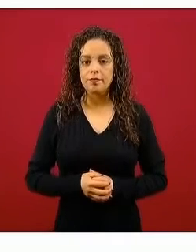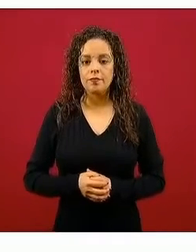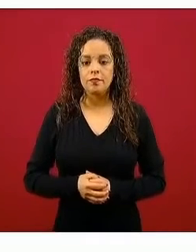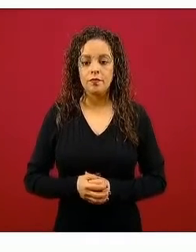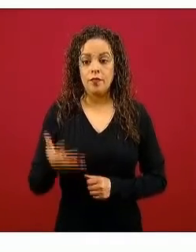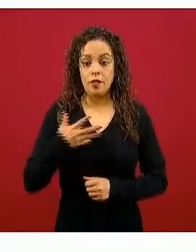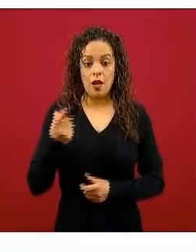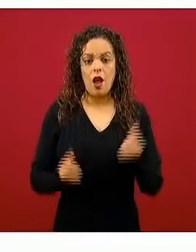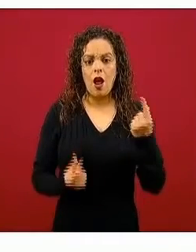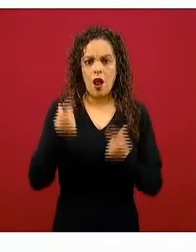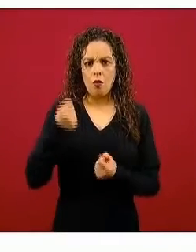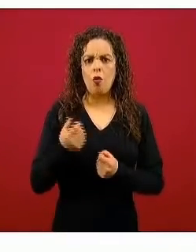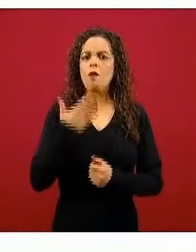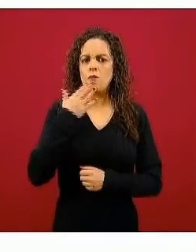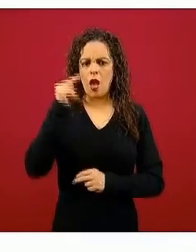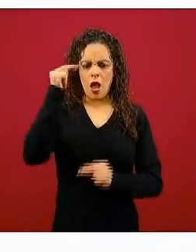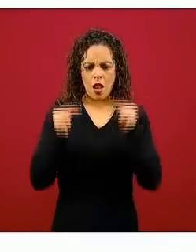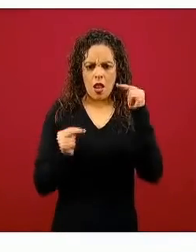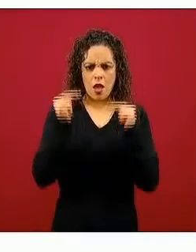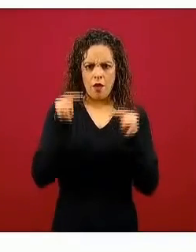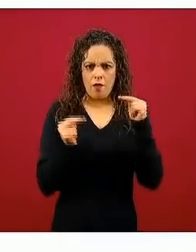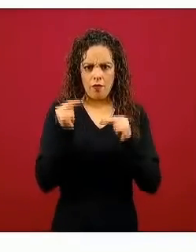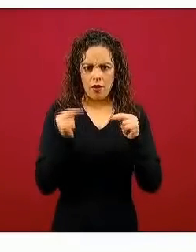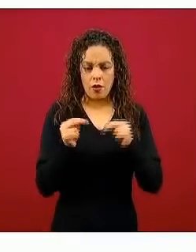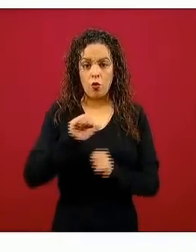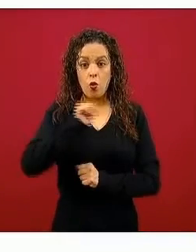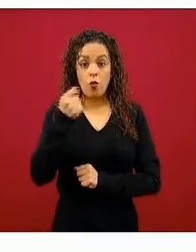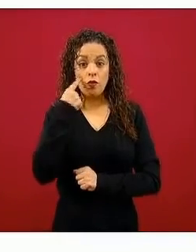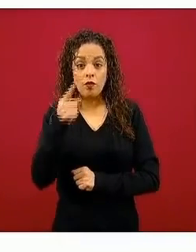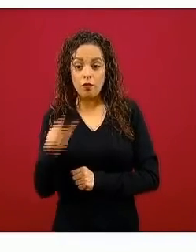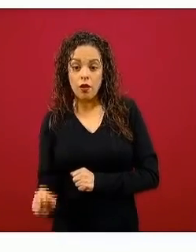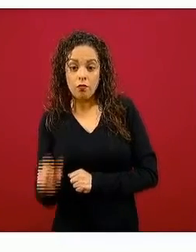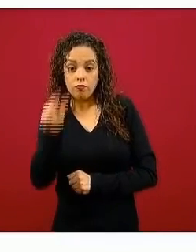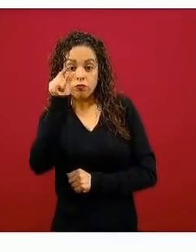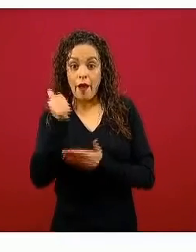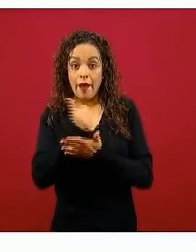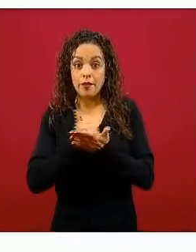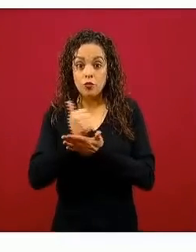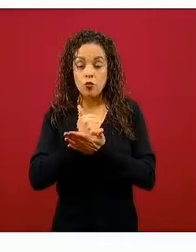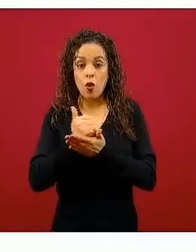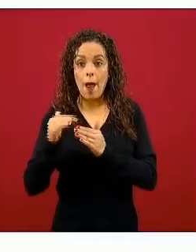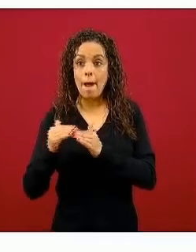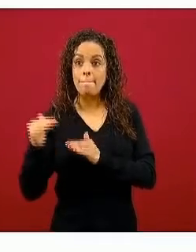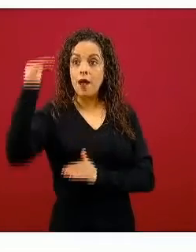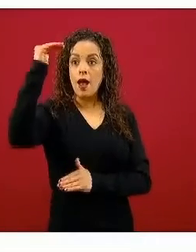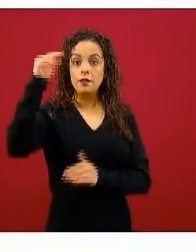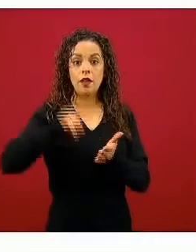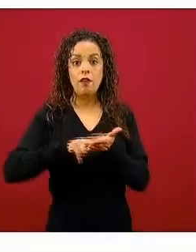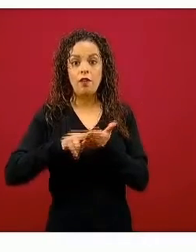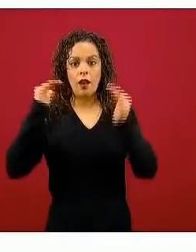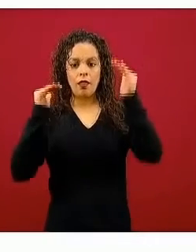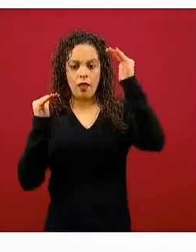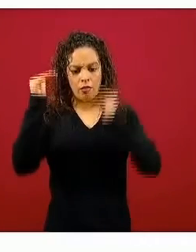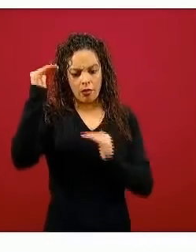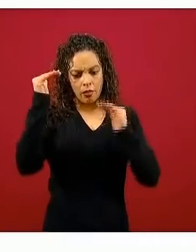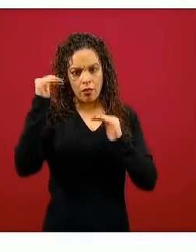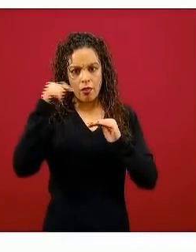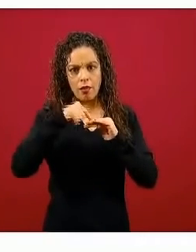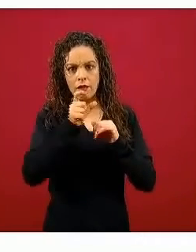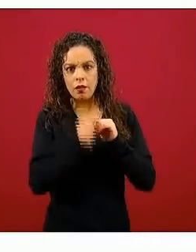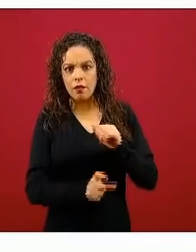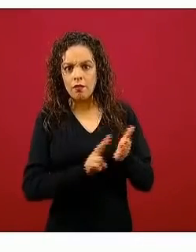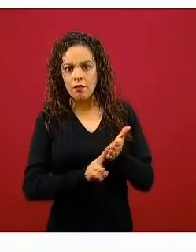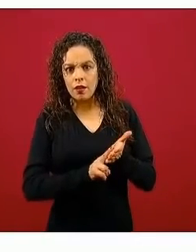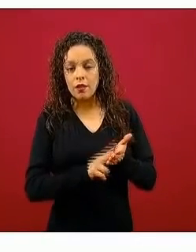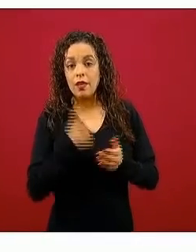inclusive la tienen nivelada, o hay algunas en donde ya vemos que la barra azul supera a la barra verde, y entonces esto significa que la tasa